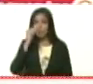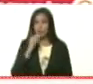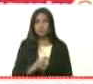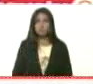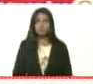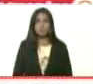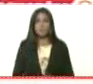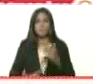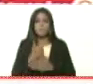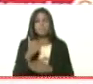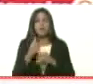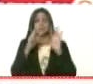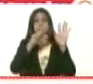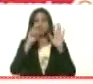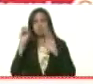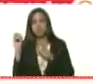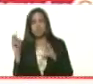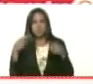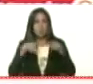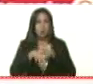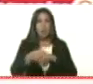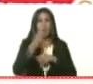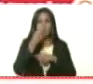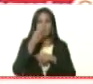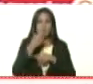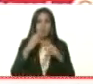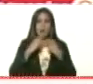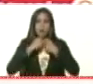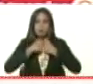Más de 800 son agroalimentarios, Aristóbulo.